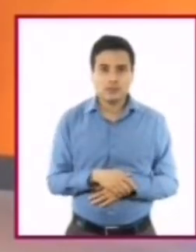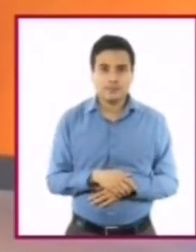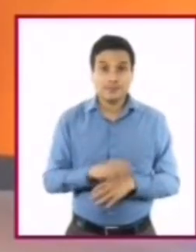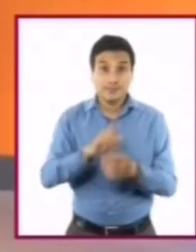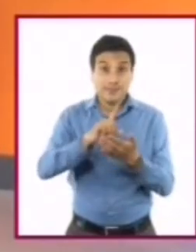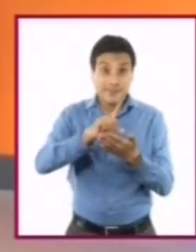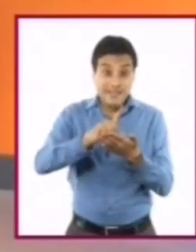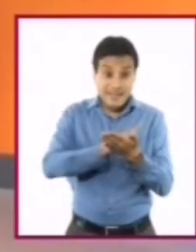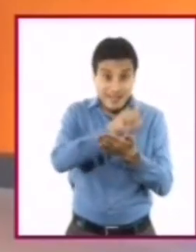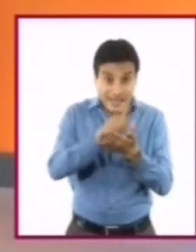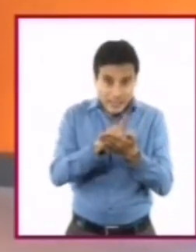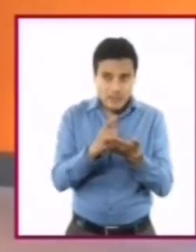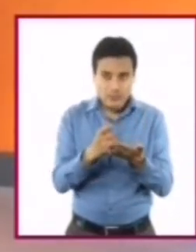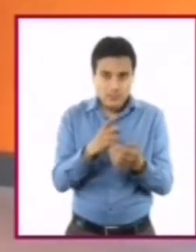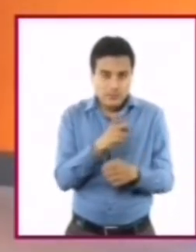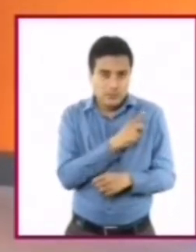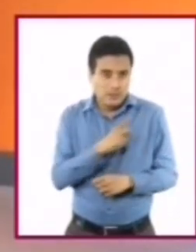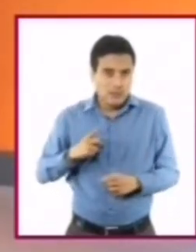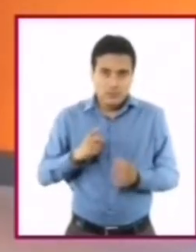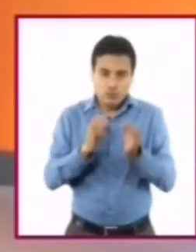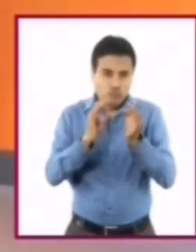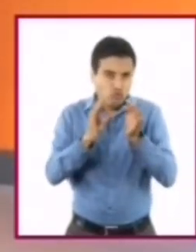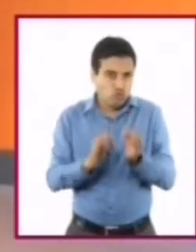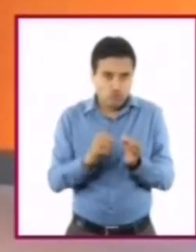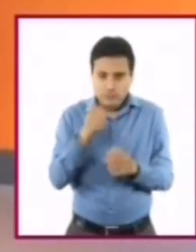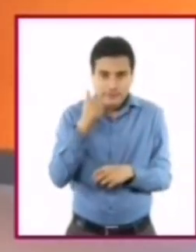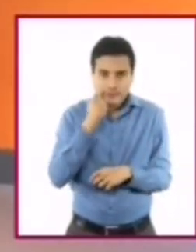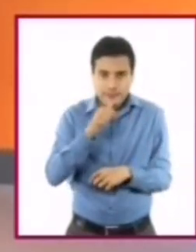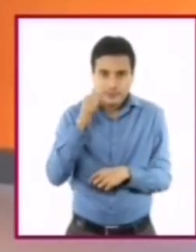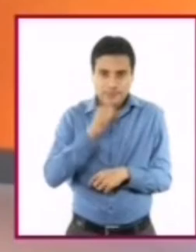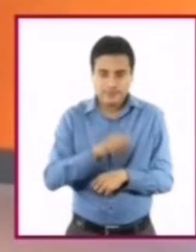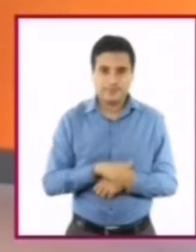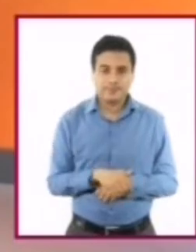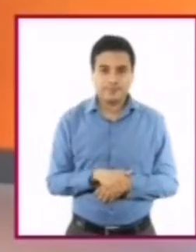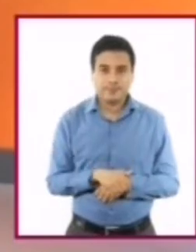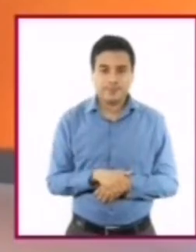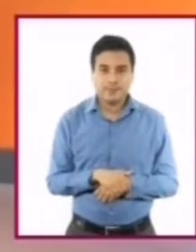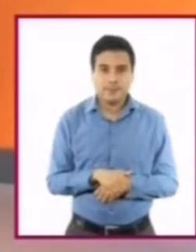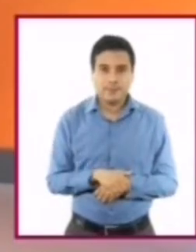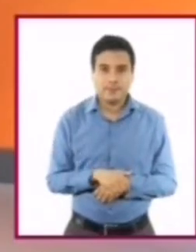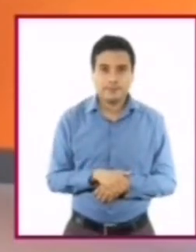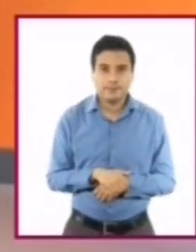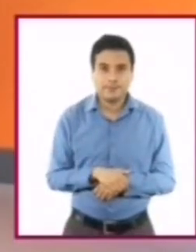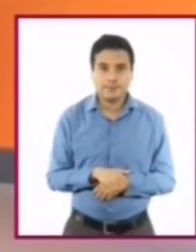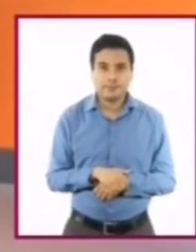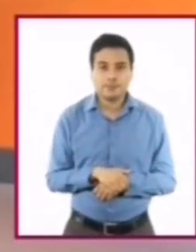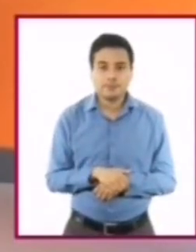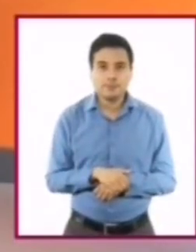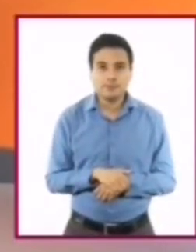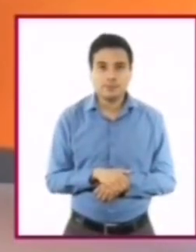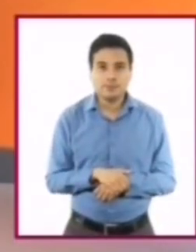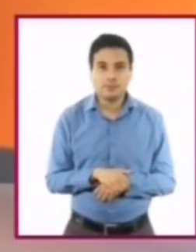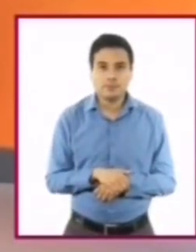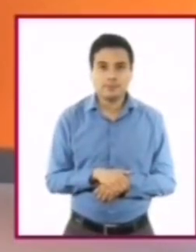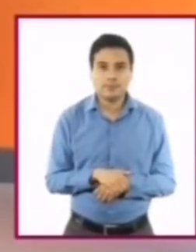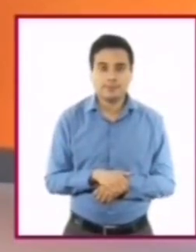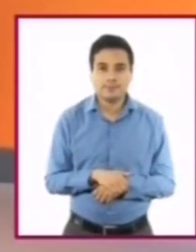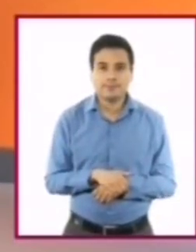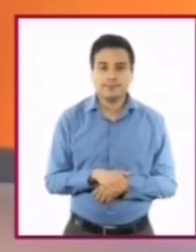ley, debía aplicarse siempre, y no casi siempre. Y la manera en que la ciencia avanza